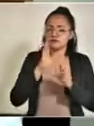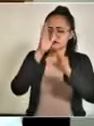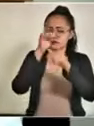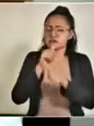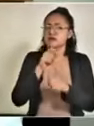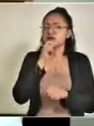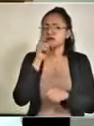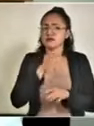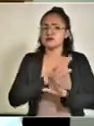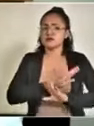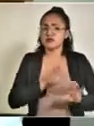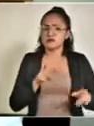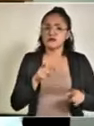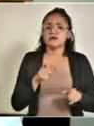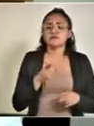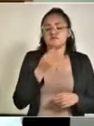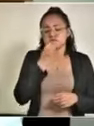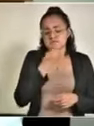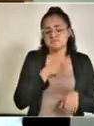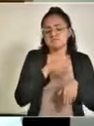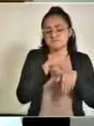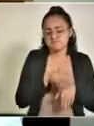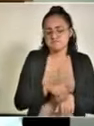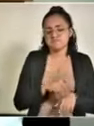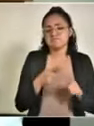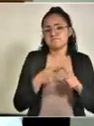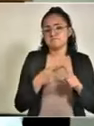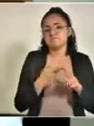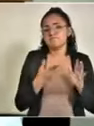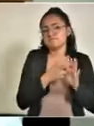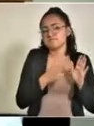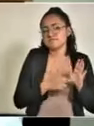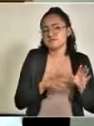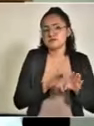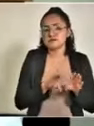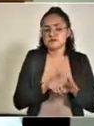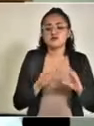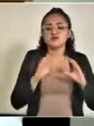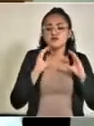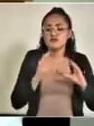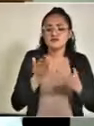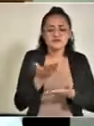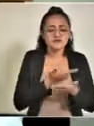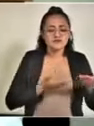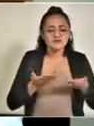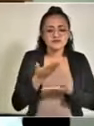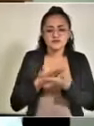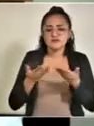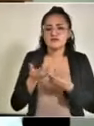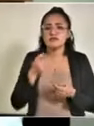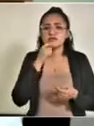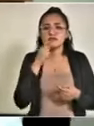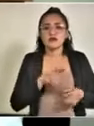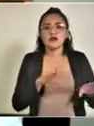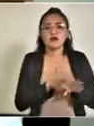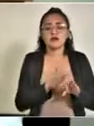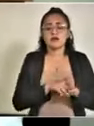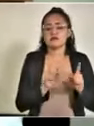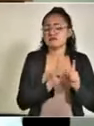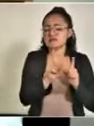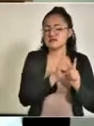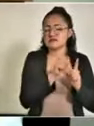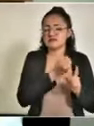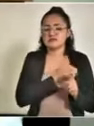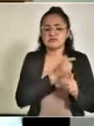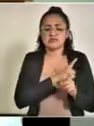acordaron también ajustarse a todos los lineamientos de protección, de prevención y sobre todo de medidas de sana